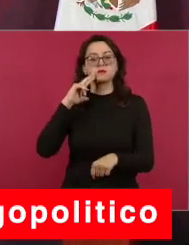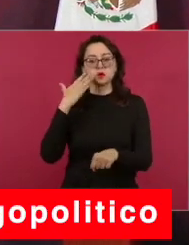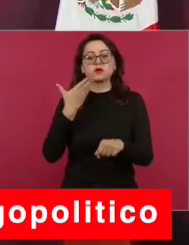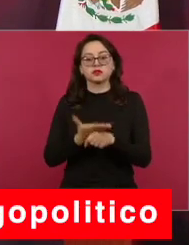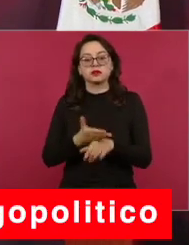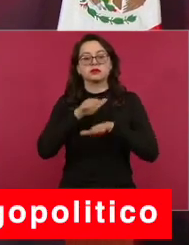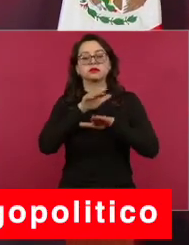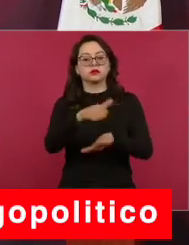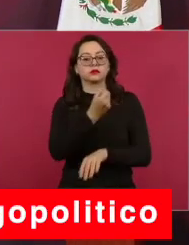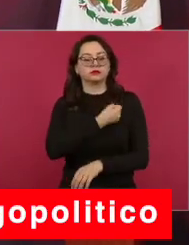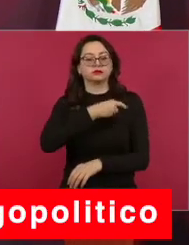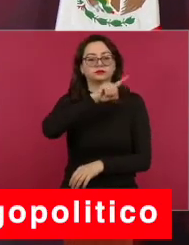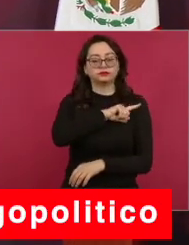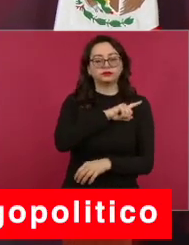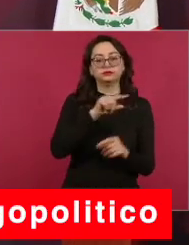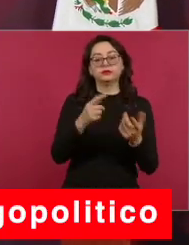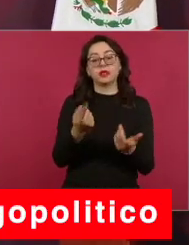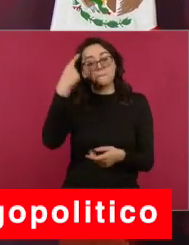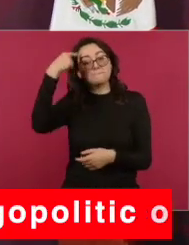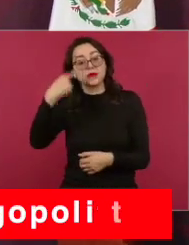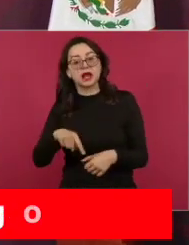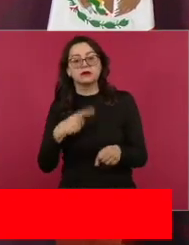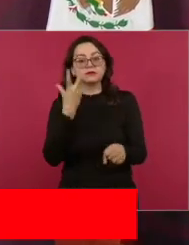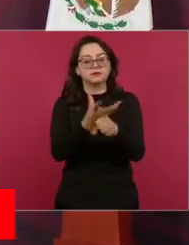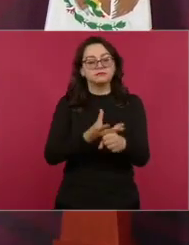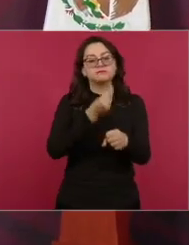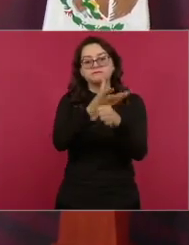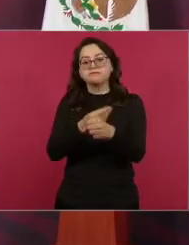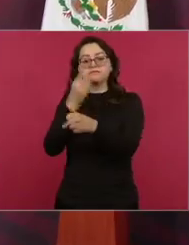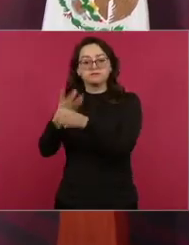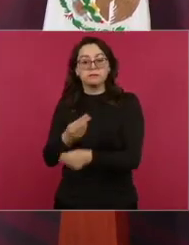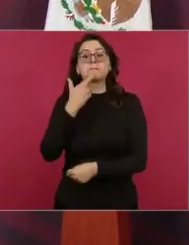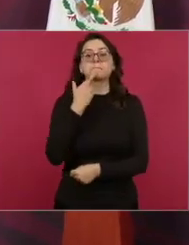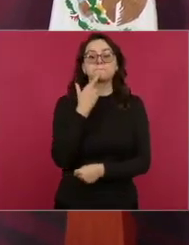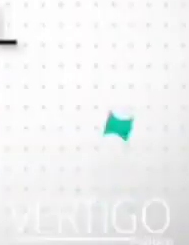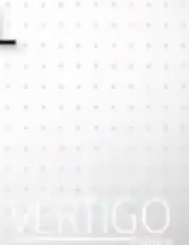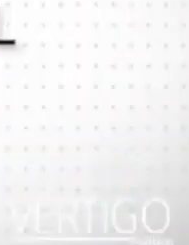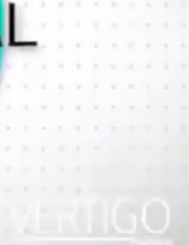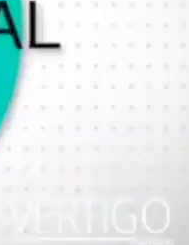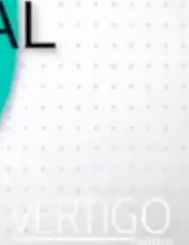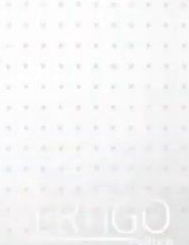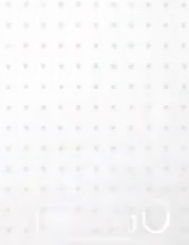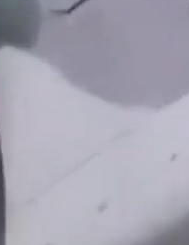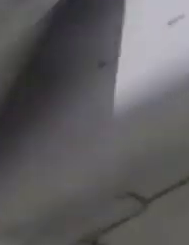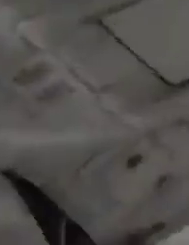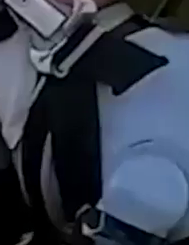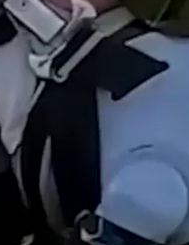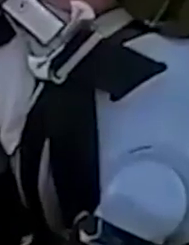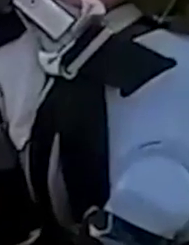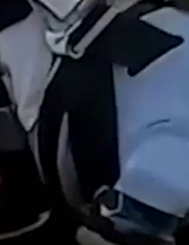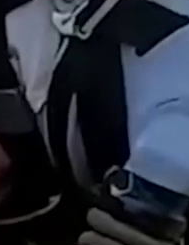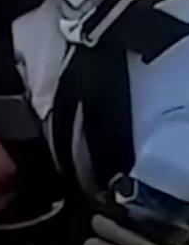y representante permanente de México ante la Organización para la Prohibición de las Armas Químicas.